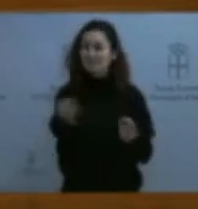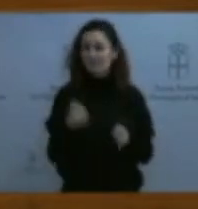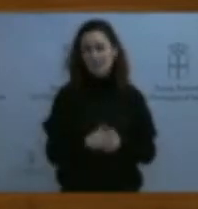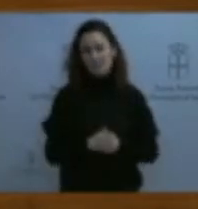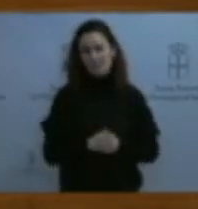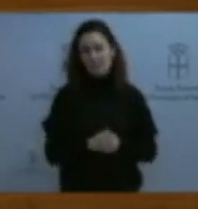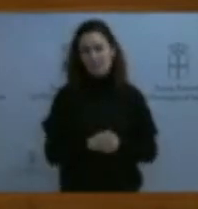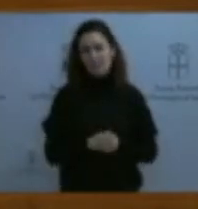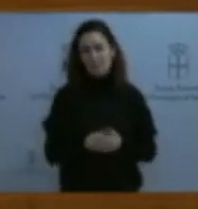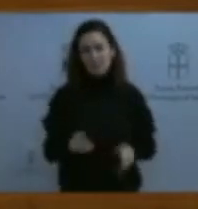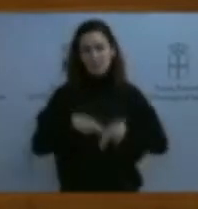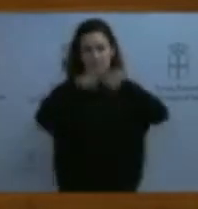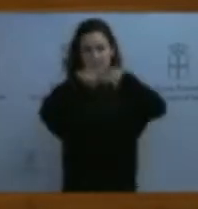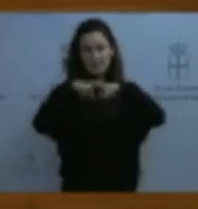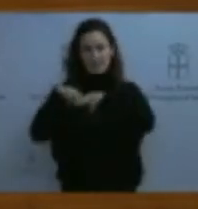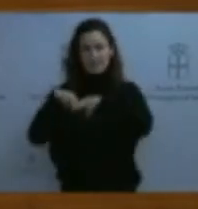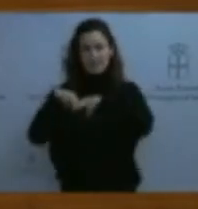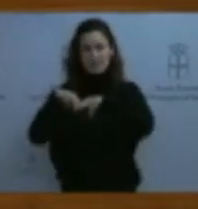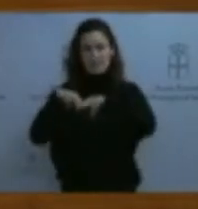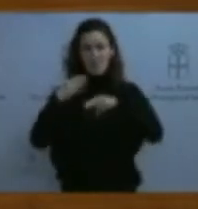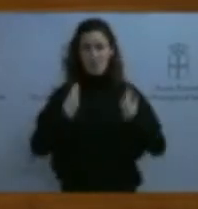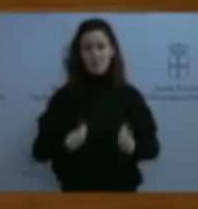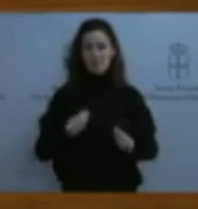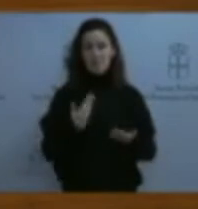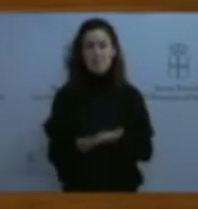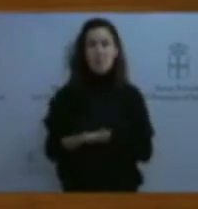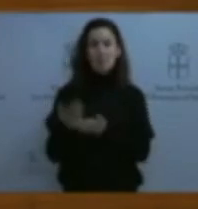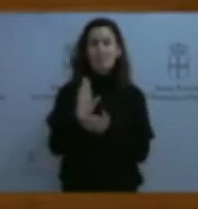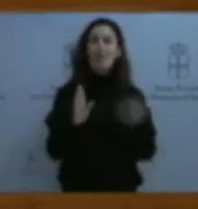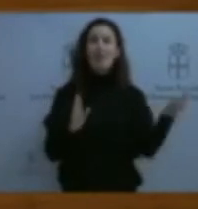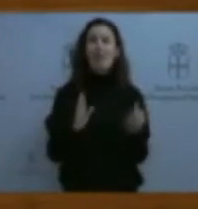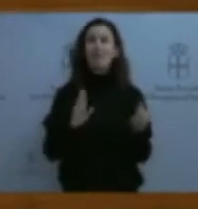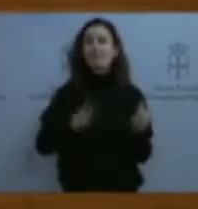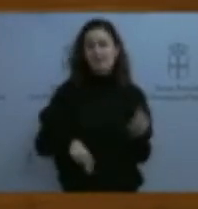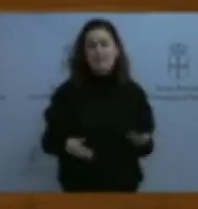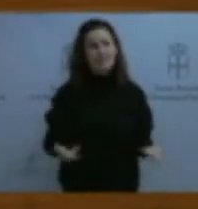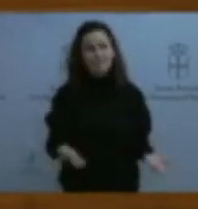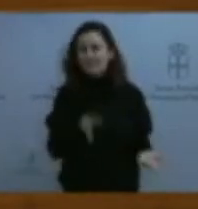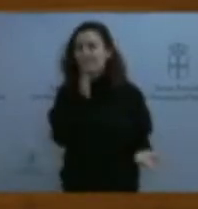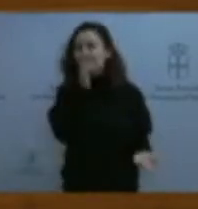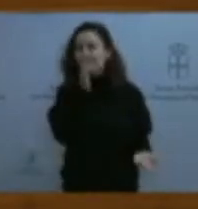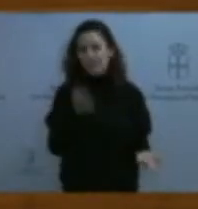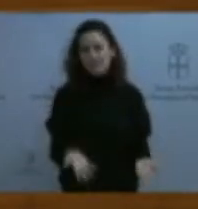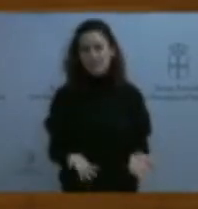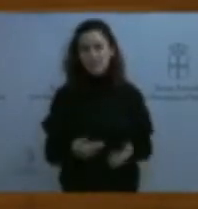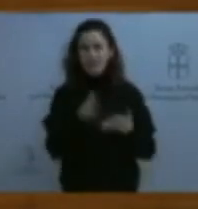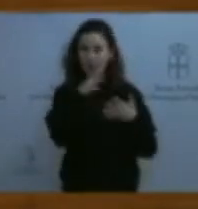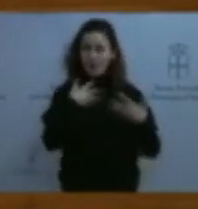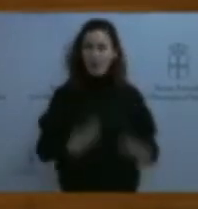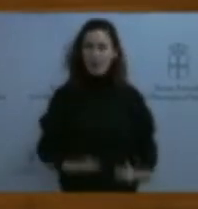están siendo revisados tal y como se plantea o debería de ser. En ese sentido, tenemos en este momento